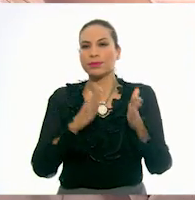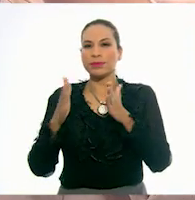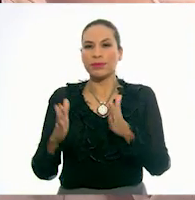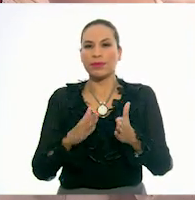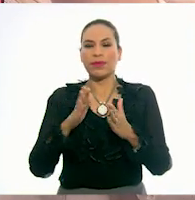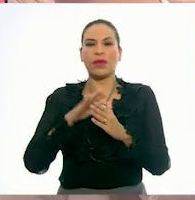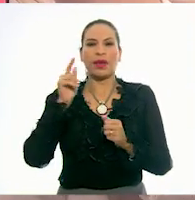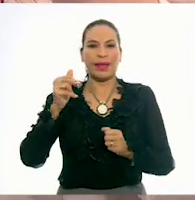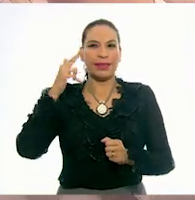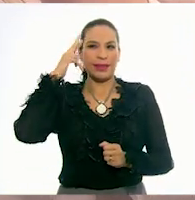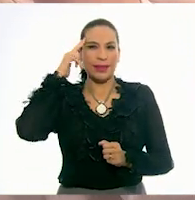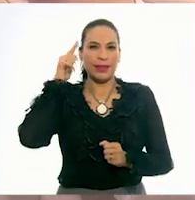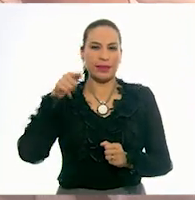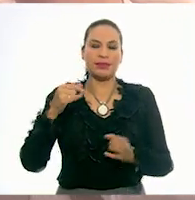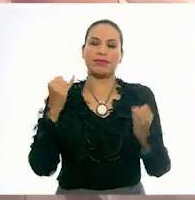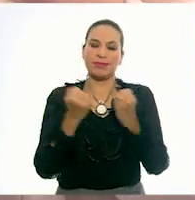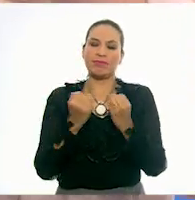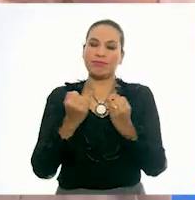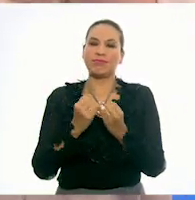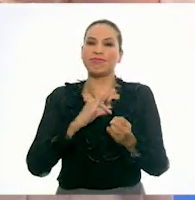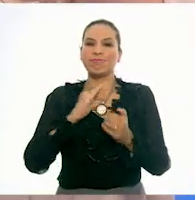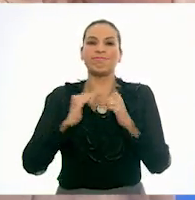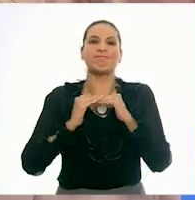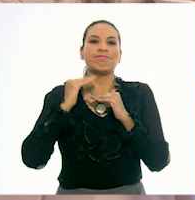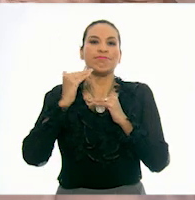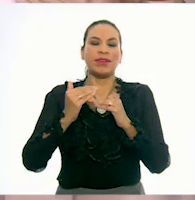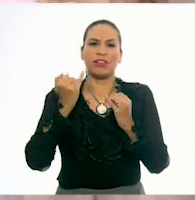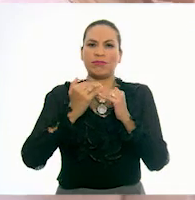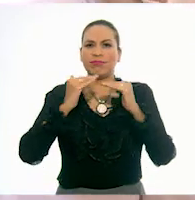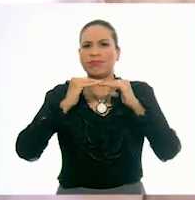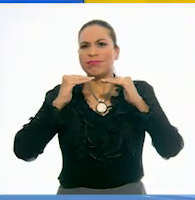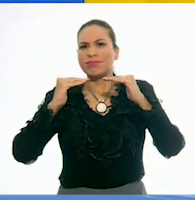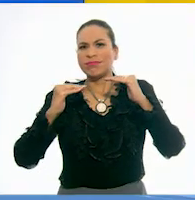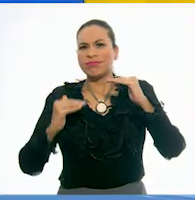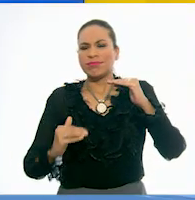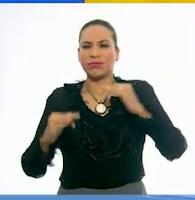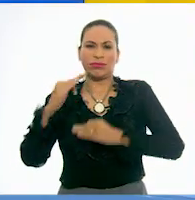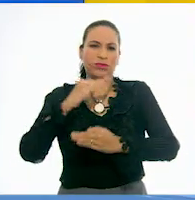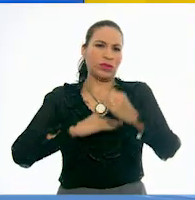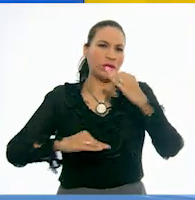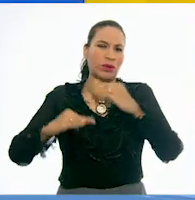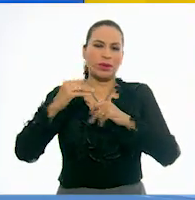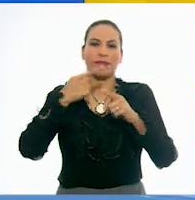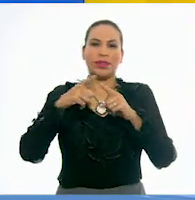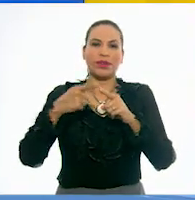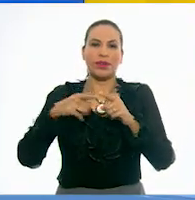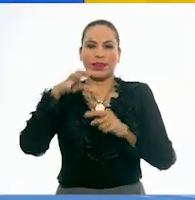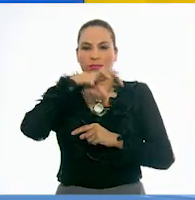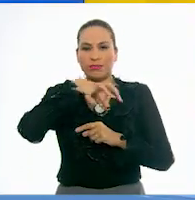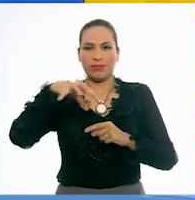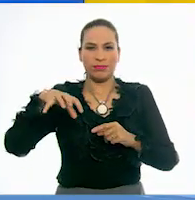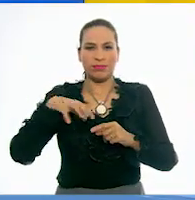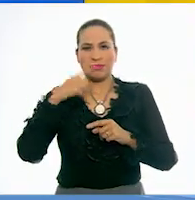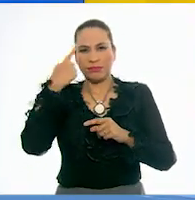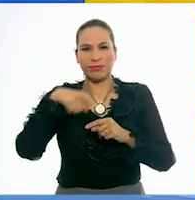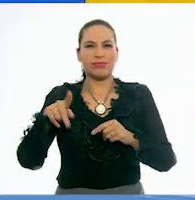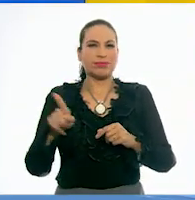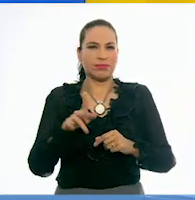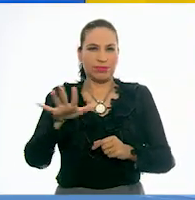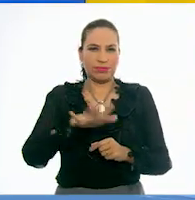la dictadura de Díaz, también se iba incrementando la desigualdad entre todos los distintos sectores de la población.